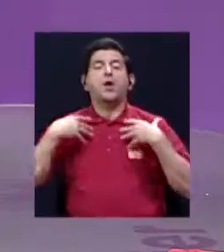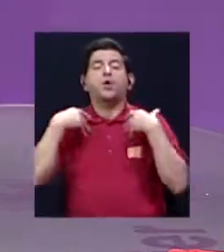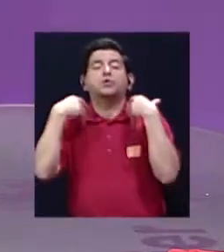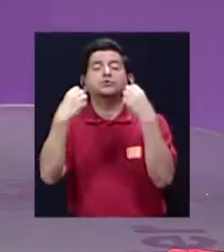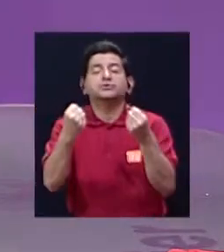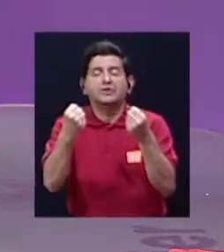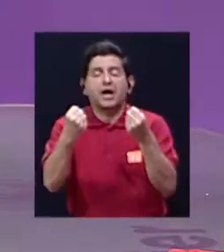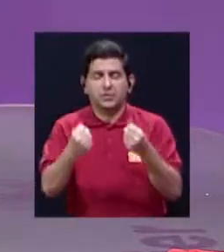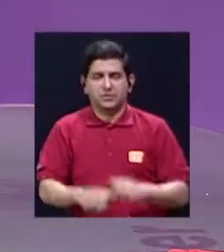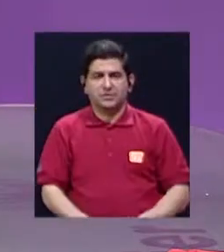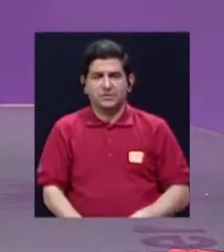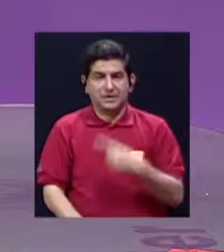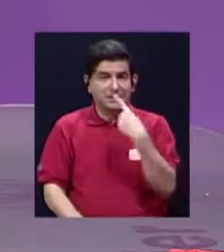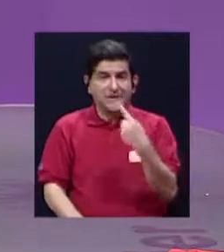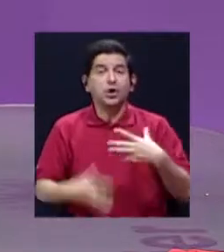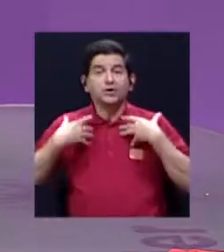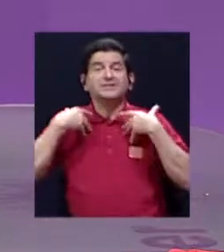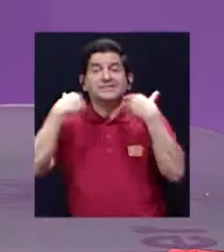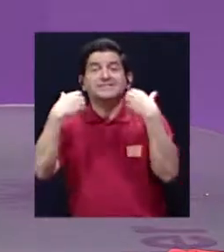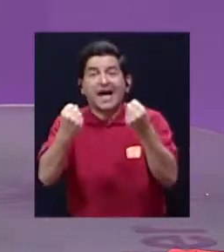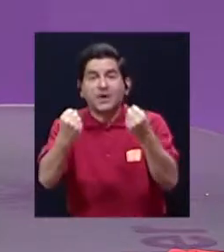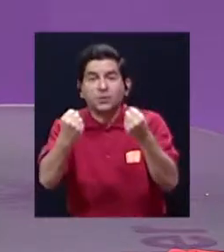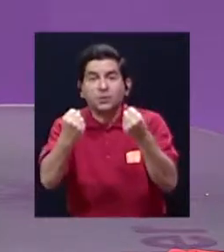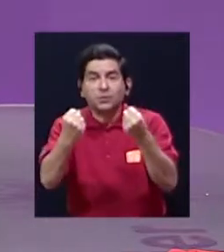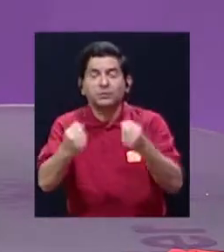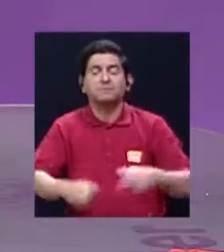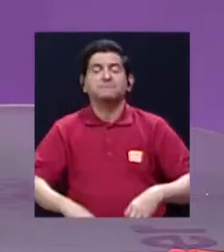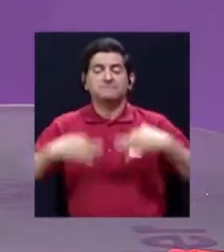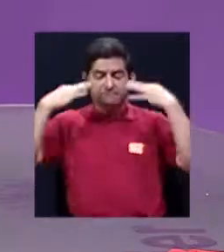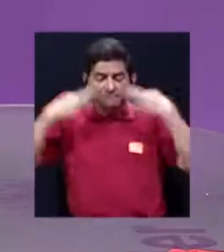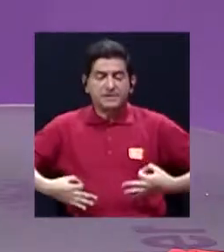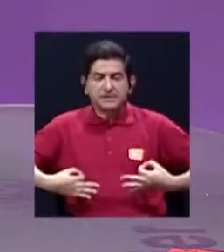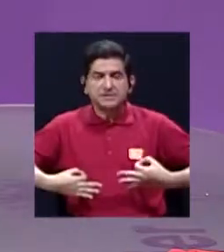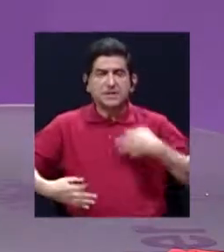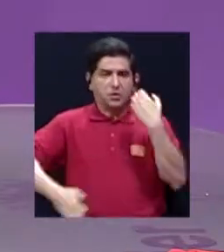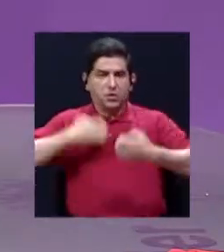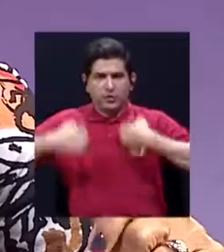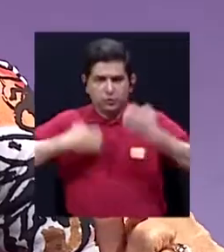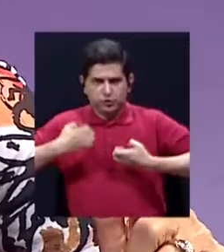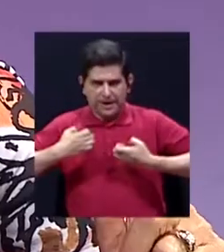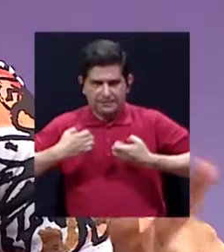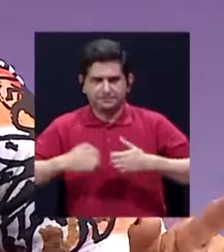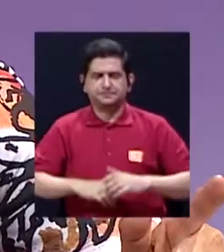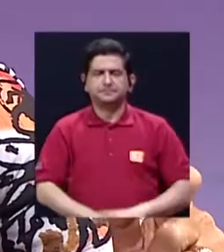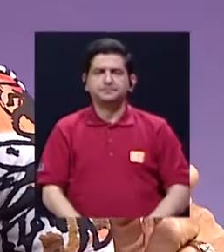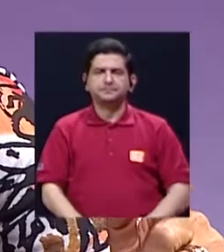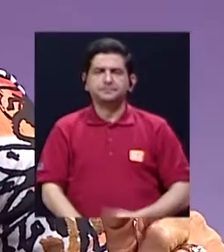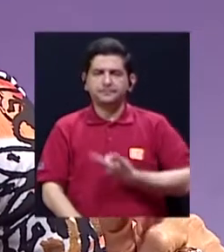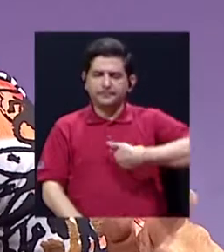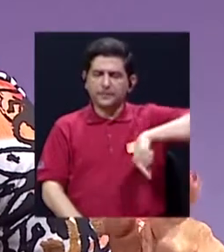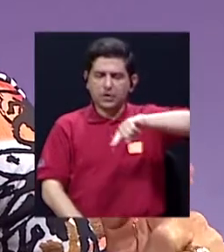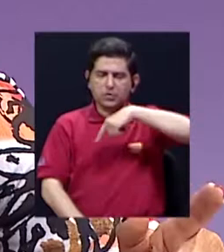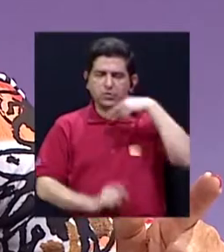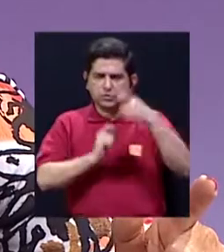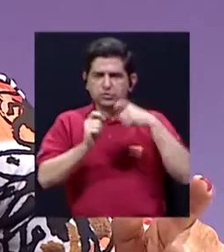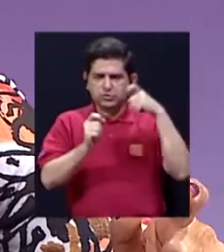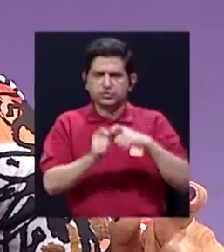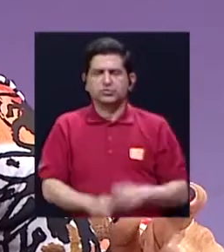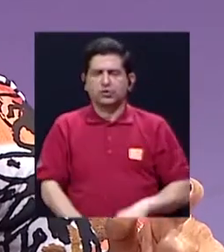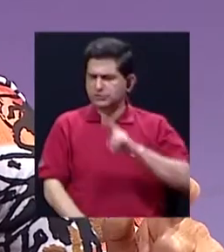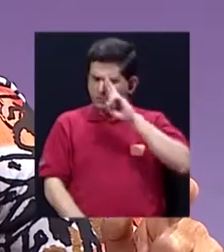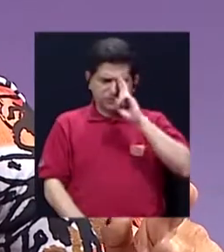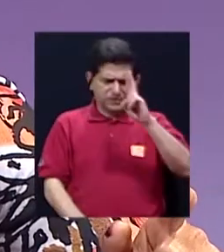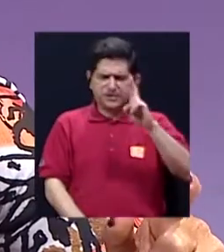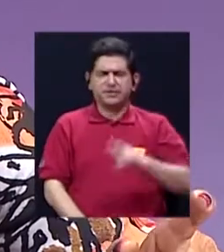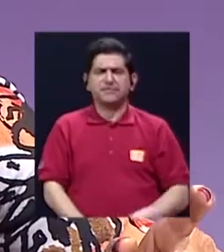salud, salud, ¿verdad? Que podría ser física o emocional. Nosotros precisamente en Irreverencias